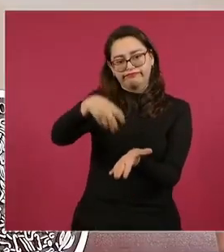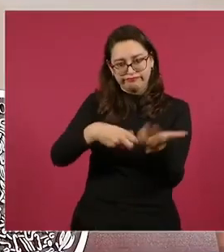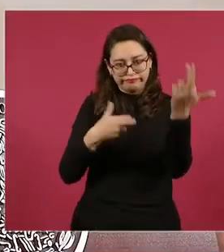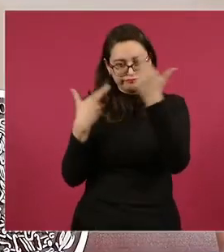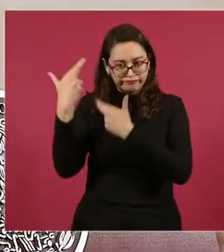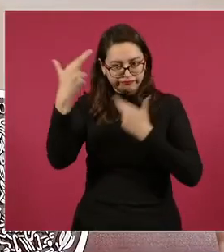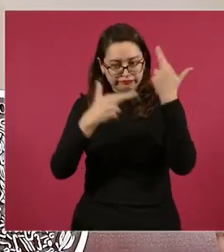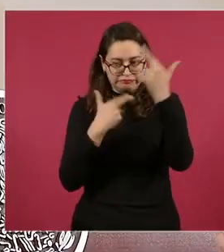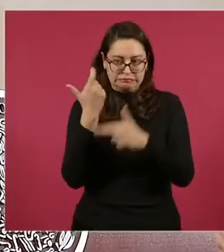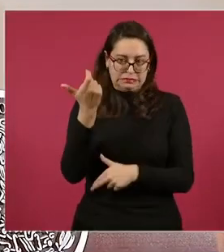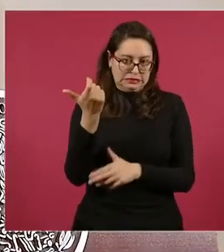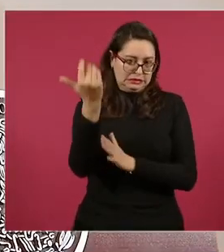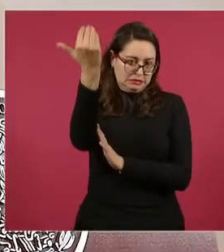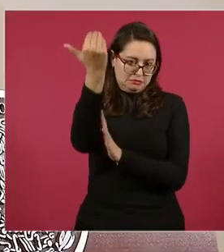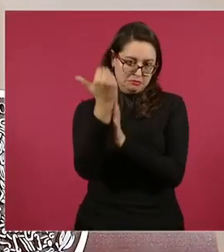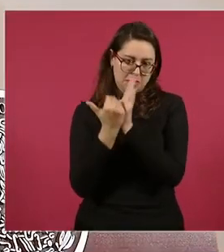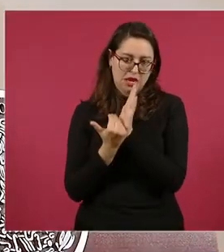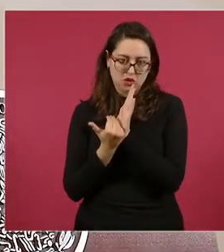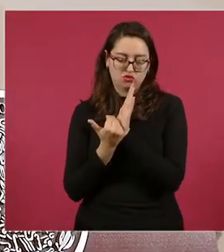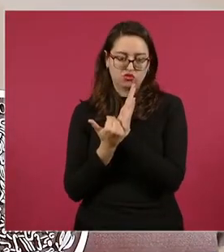haya una disminución.